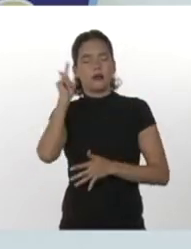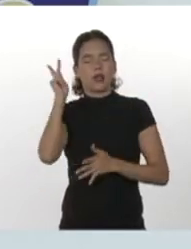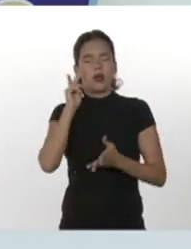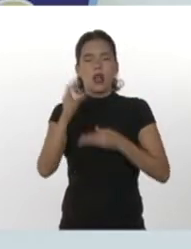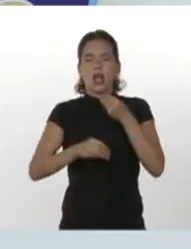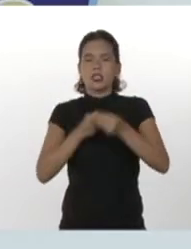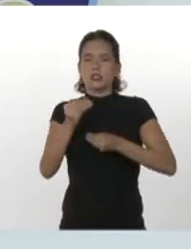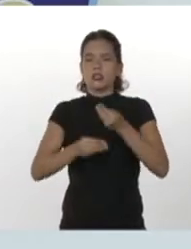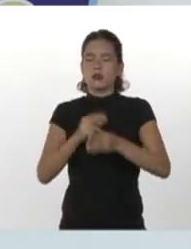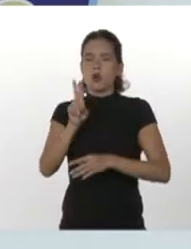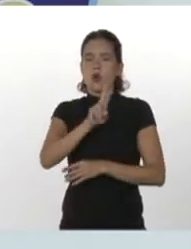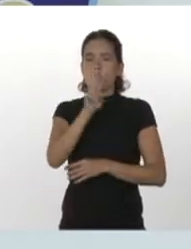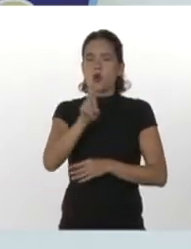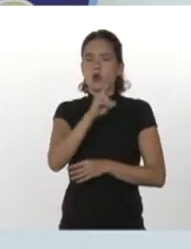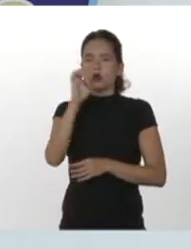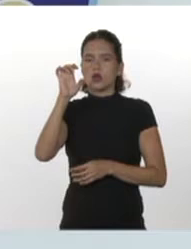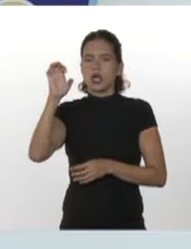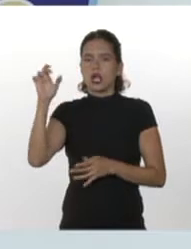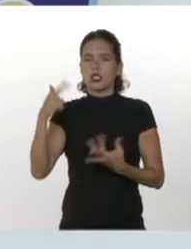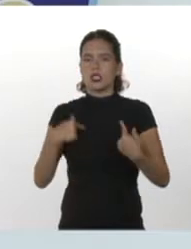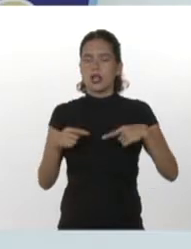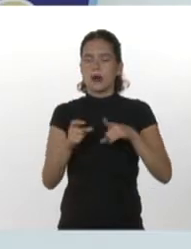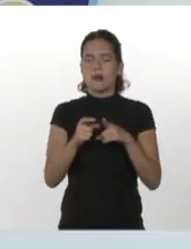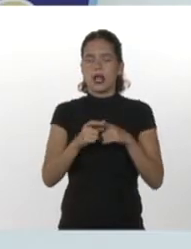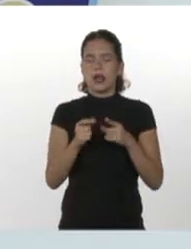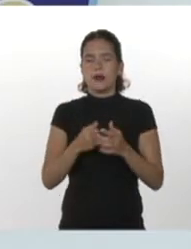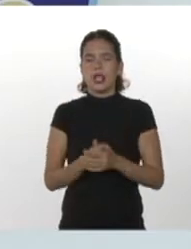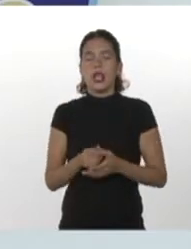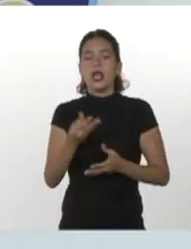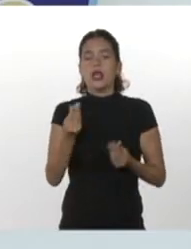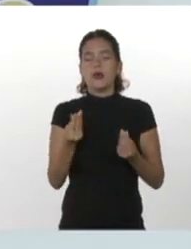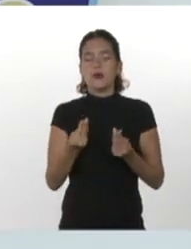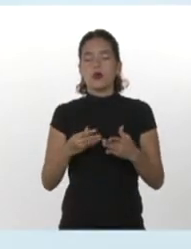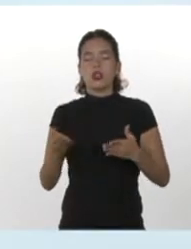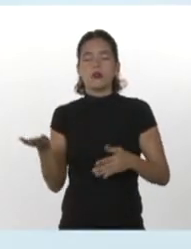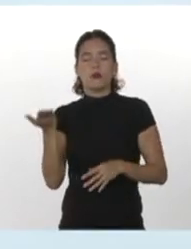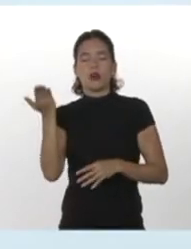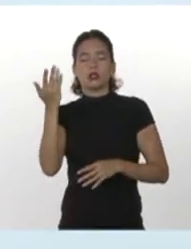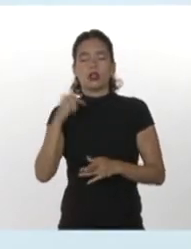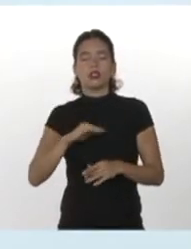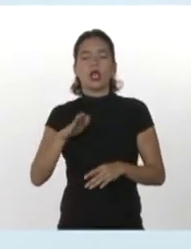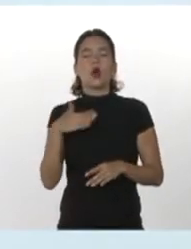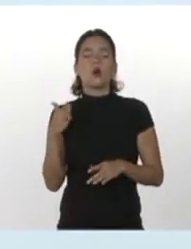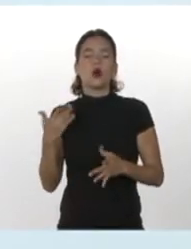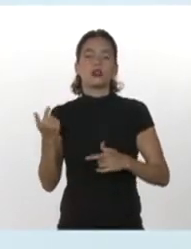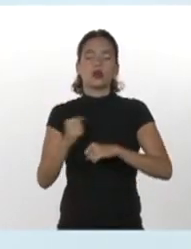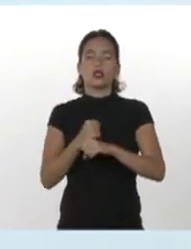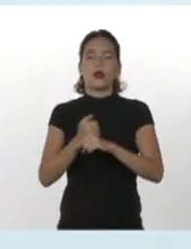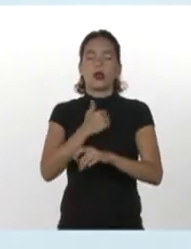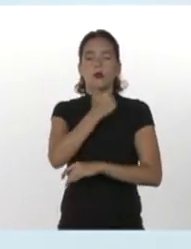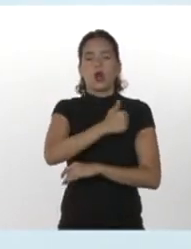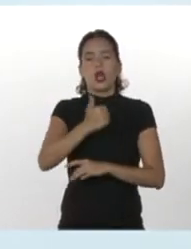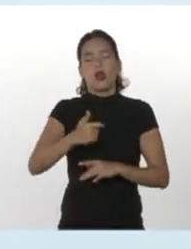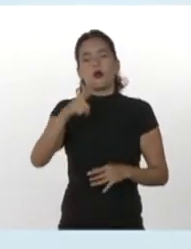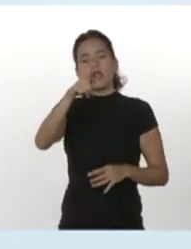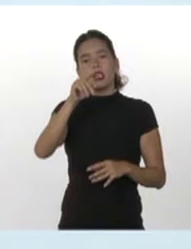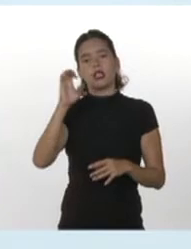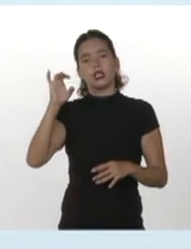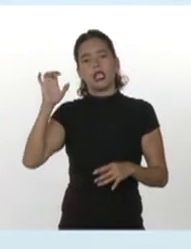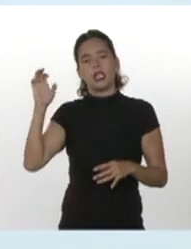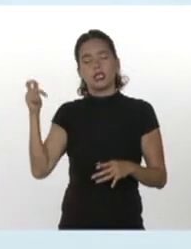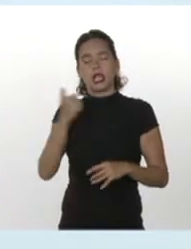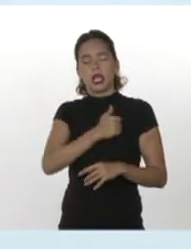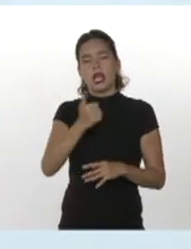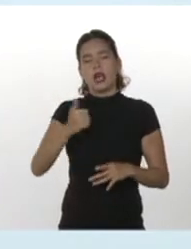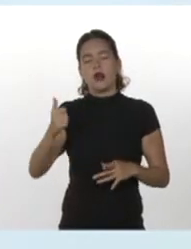hacemos uso de las letras y de las palabras. Es bien importante que cuando trabajemos cada una de estas letras, cada una